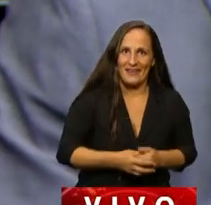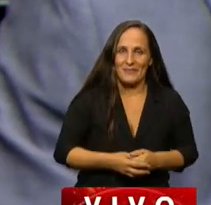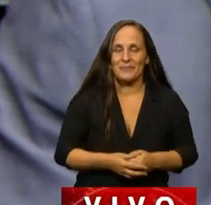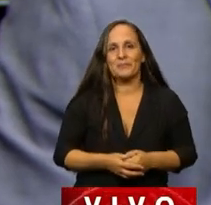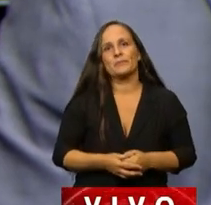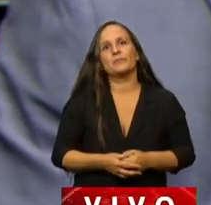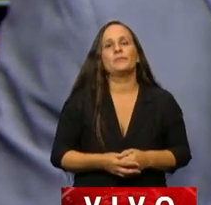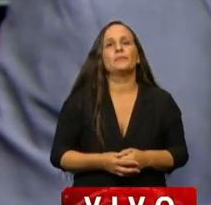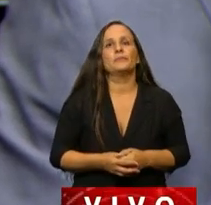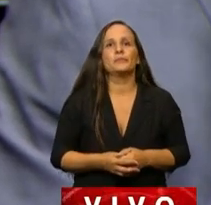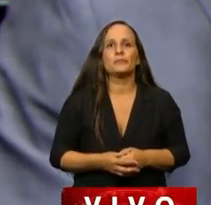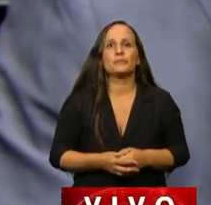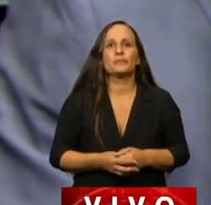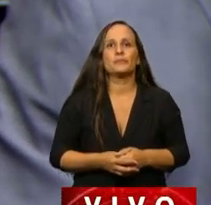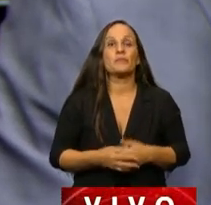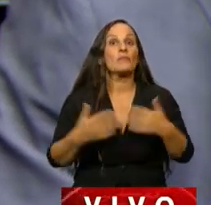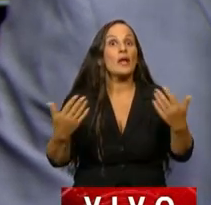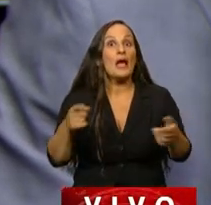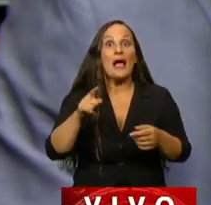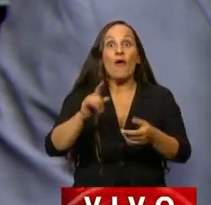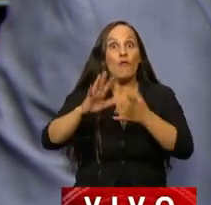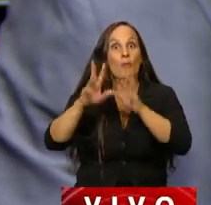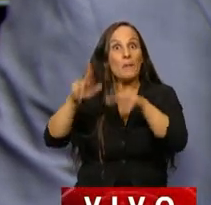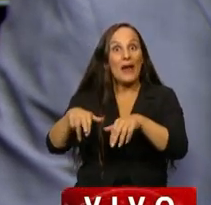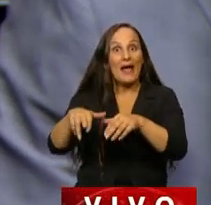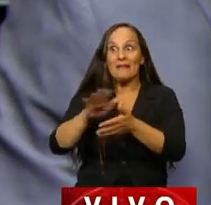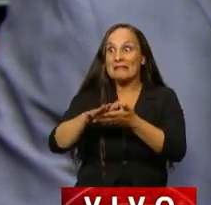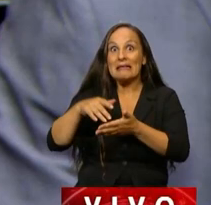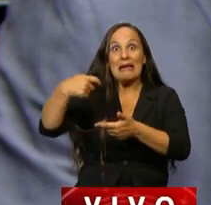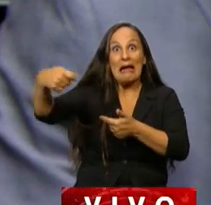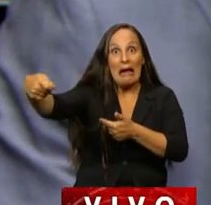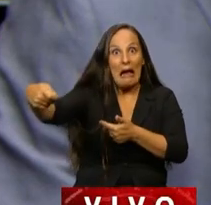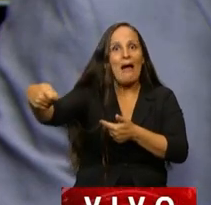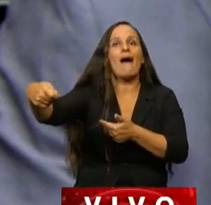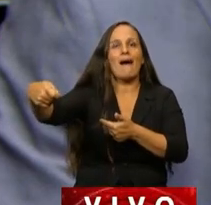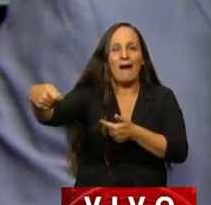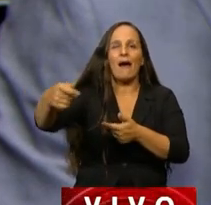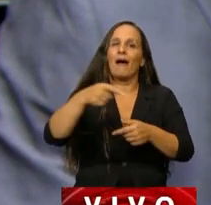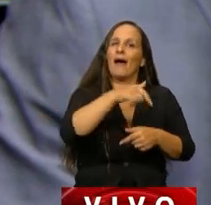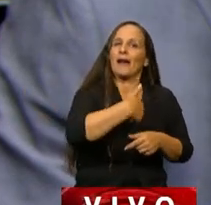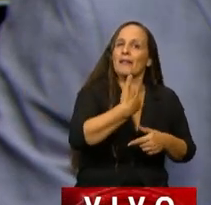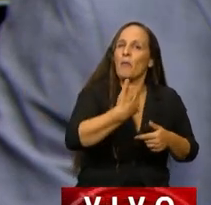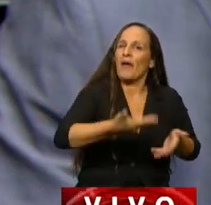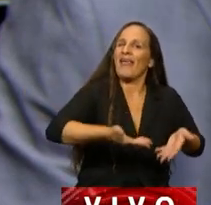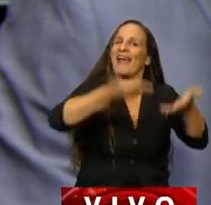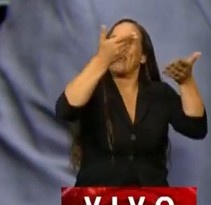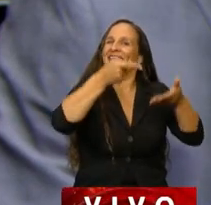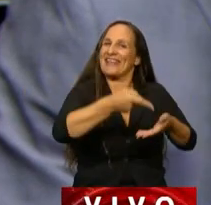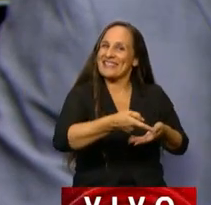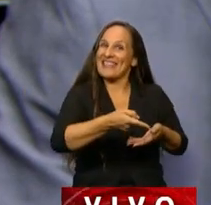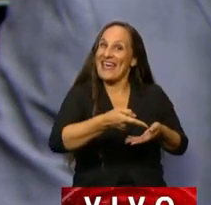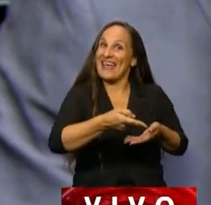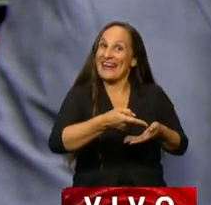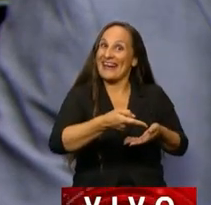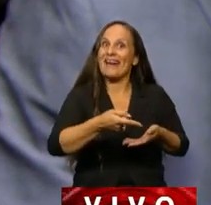Esto lo que permite, esta posibilidad de crecer, esta nueva mirada en el acuerdo,